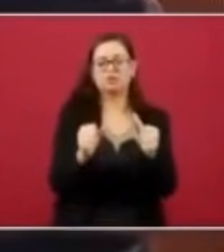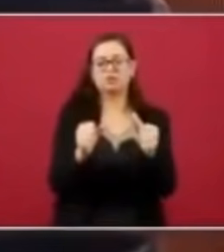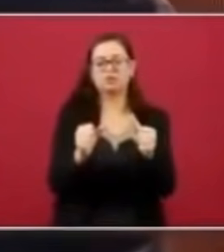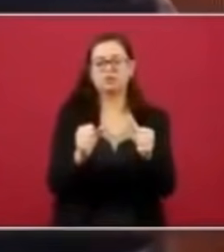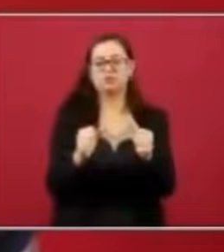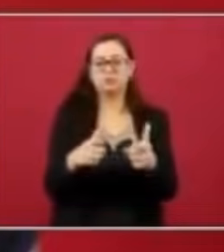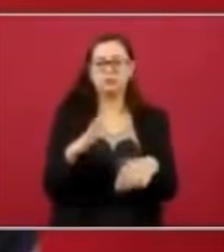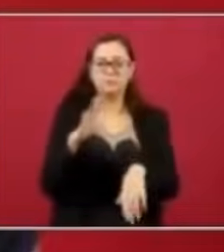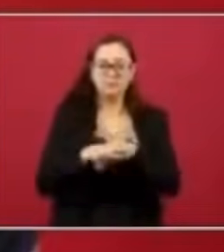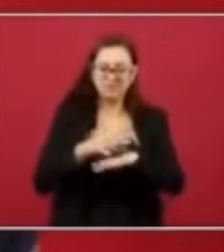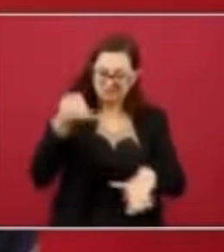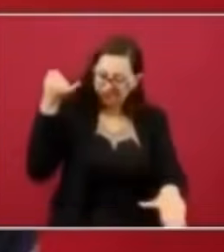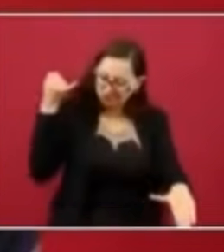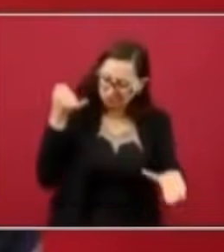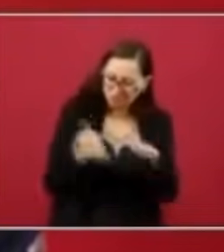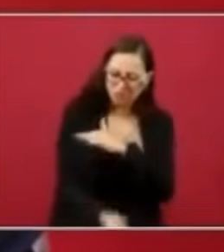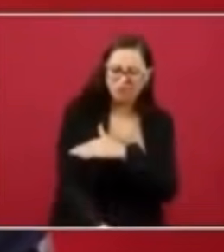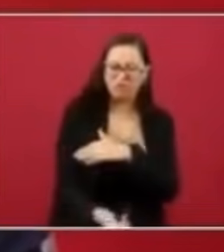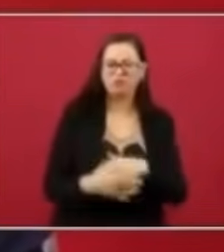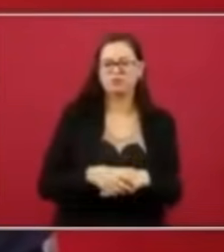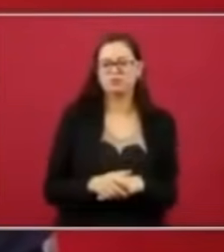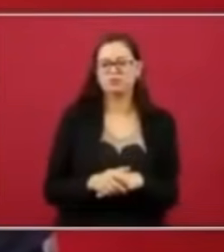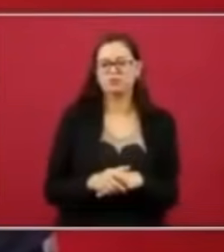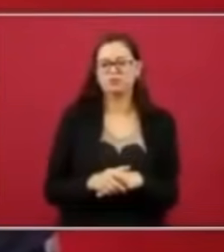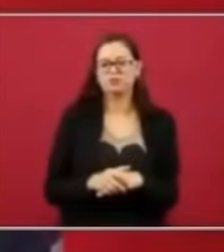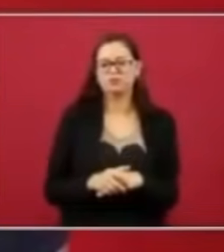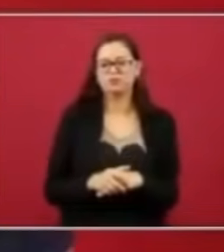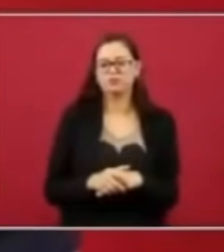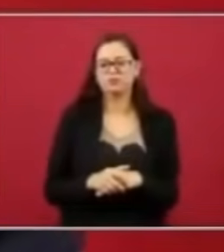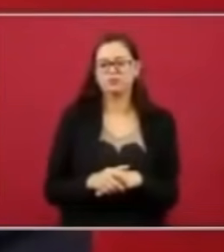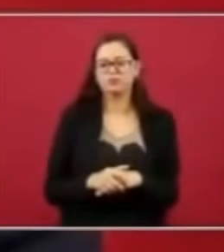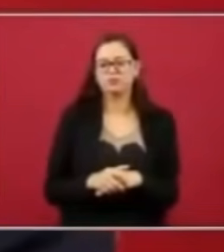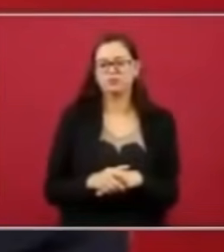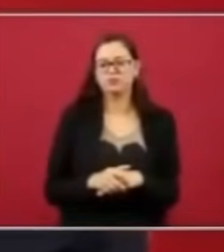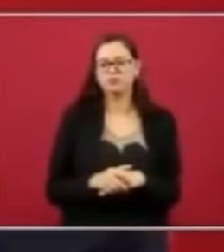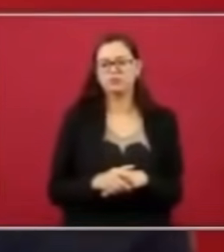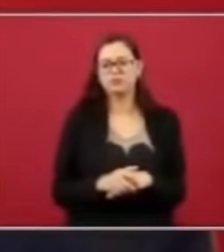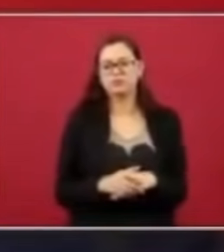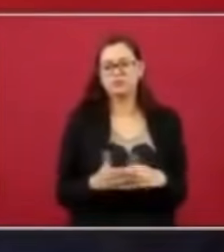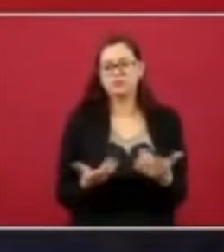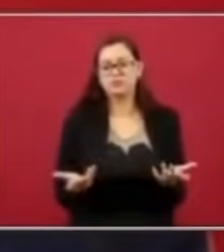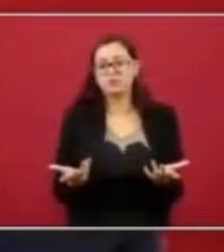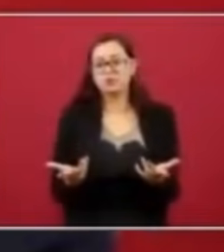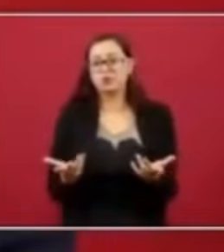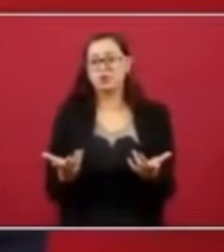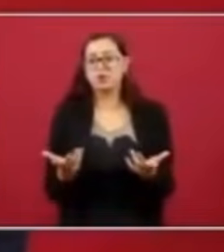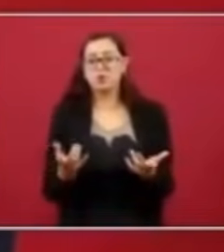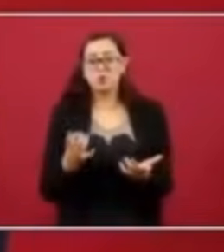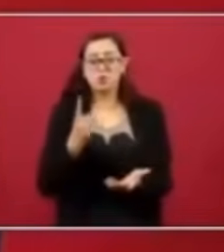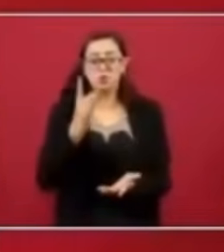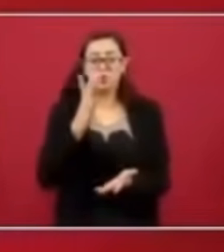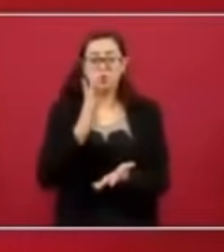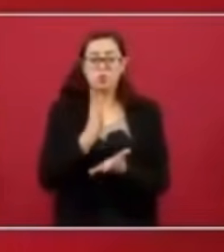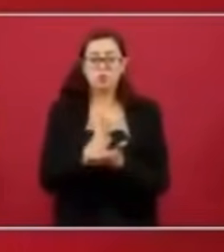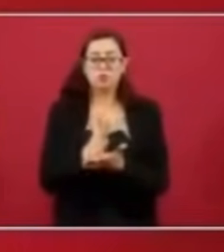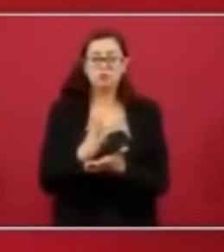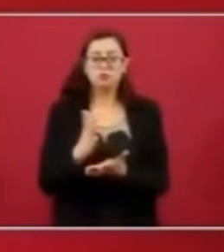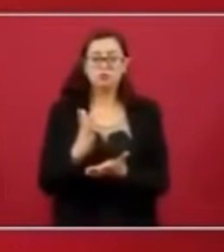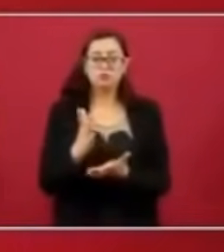e ir al fondo. O sea, no estar nada más nosotros